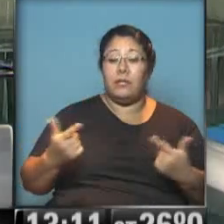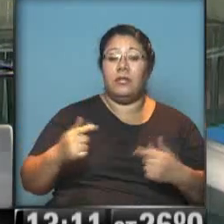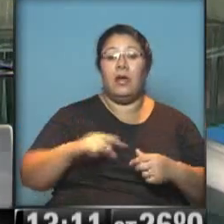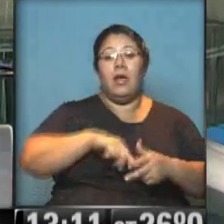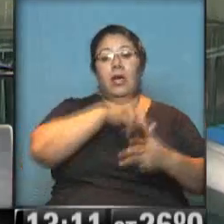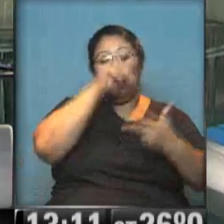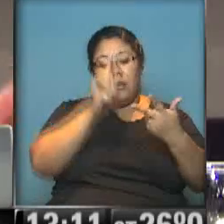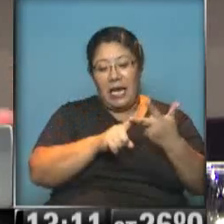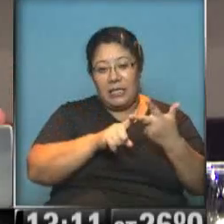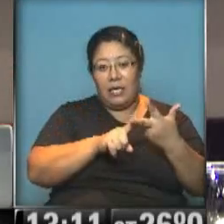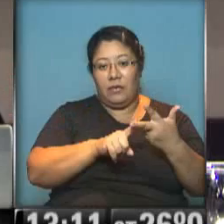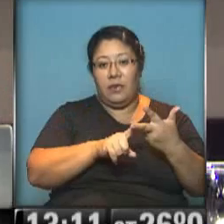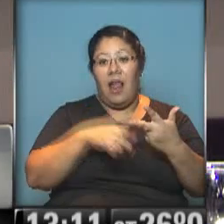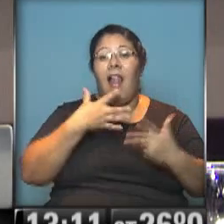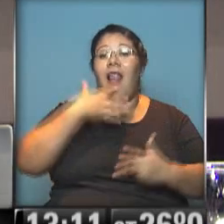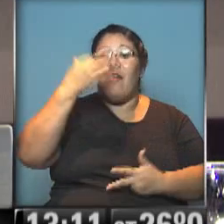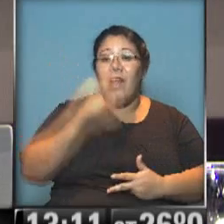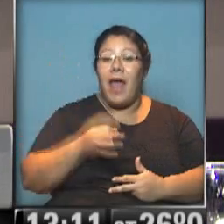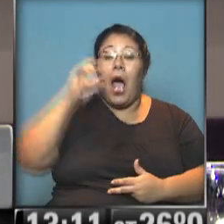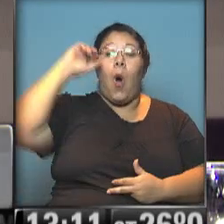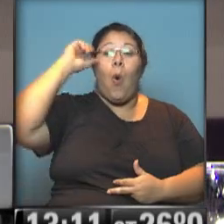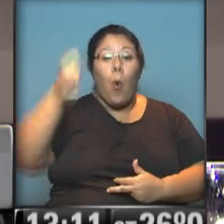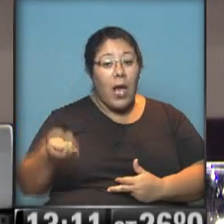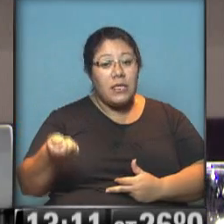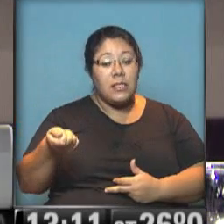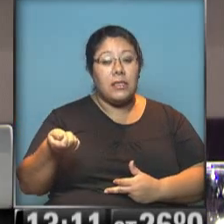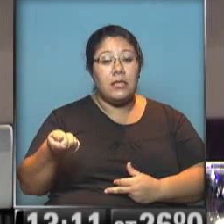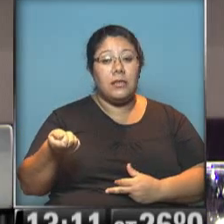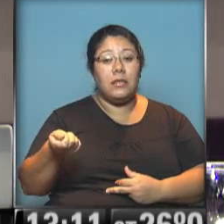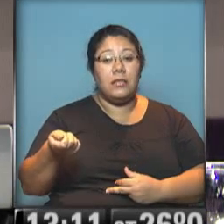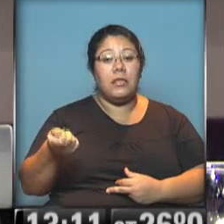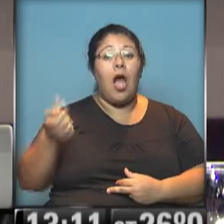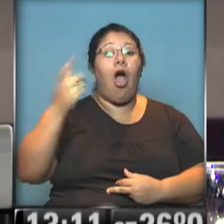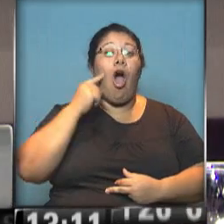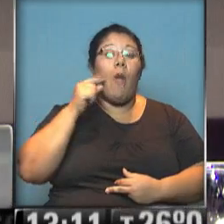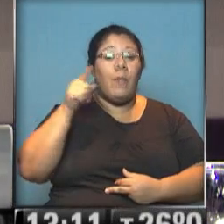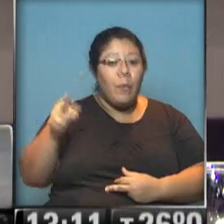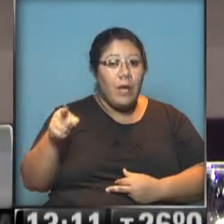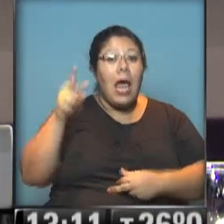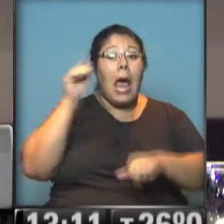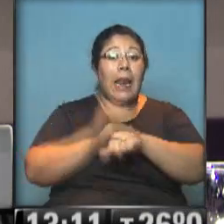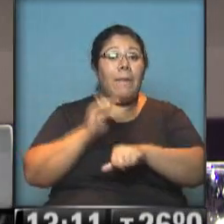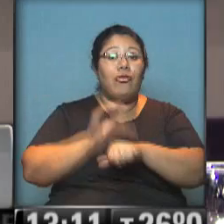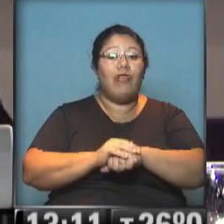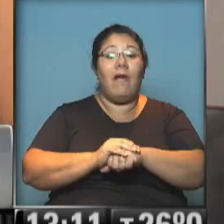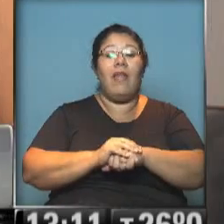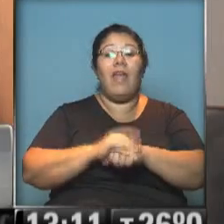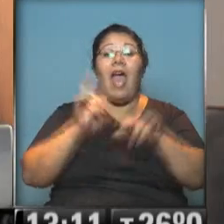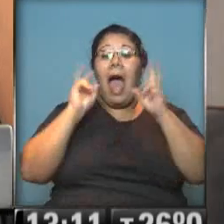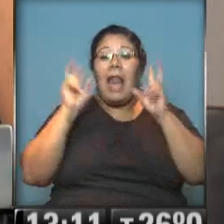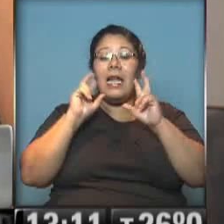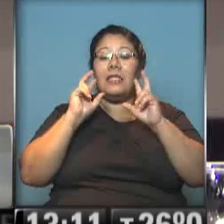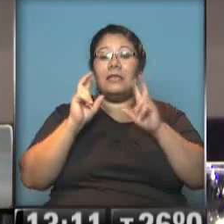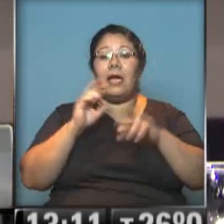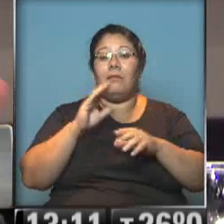bueno a ver te está bien es cierto el juez es el que tiene que en todo caso pedir que se bajen esas alertas por lo tanto no tiene nada que